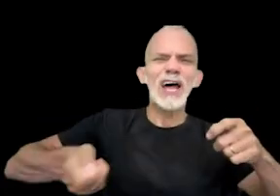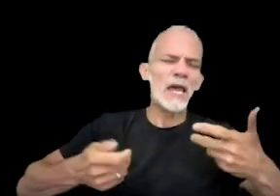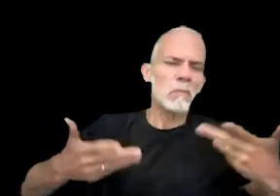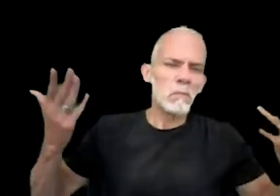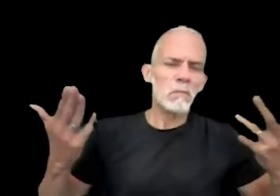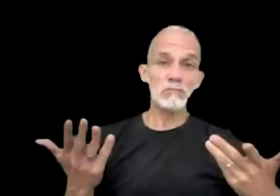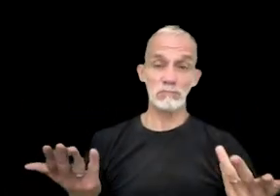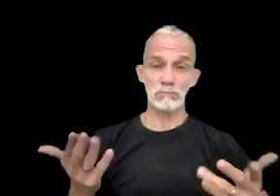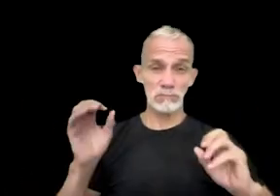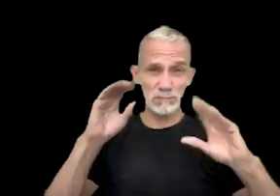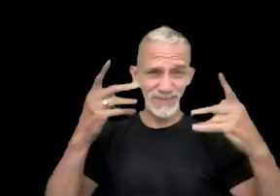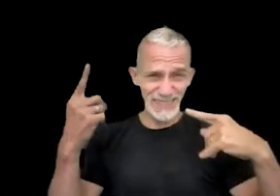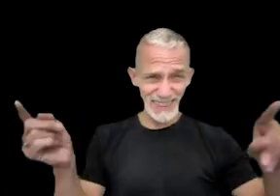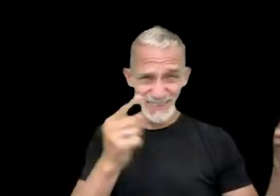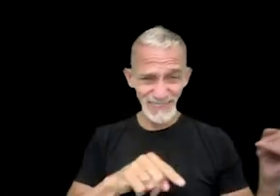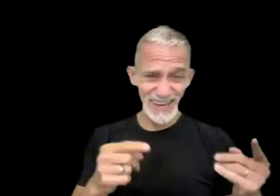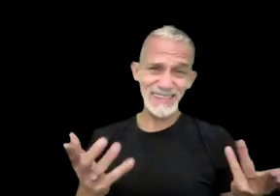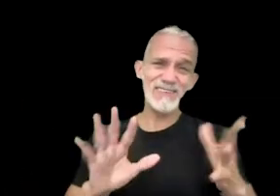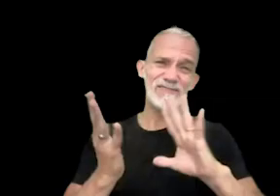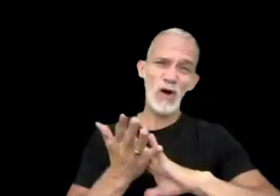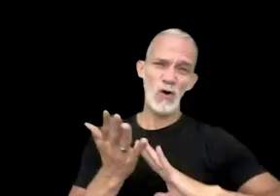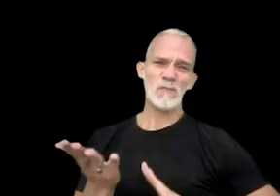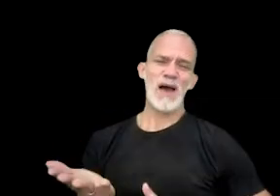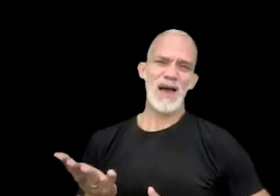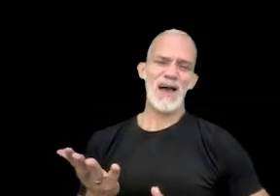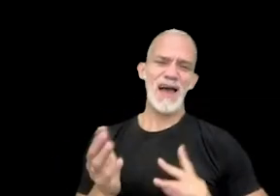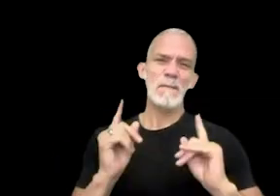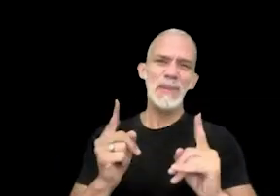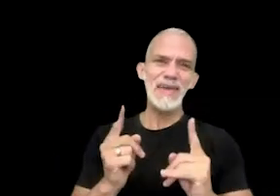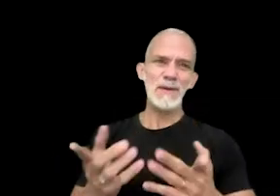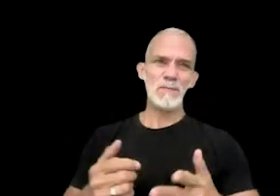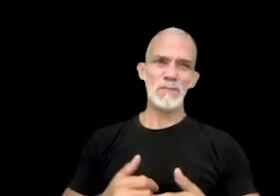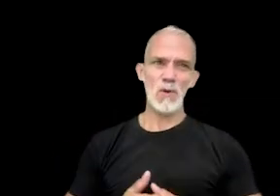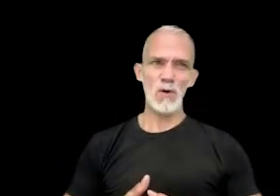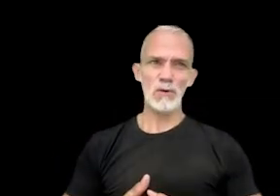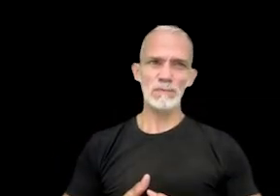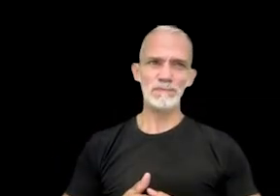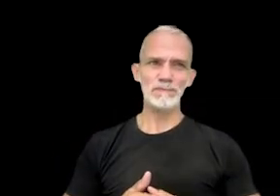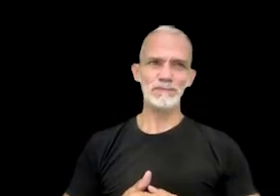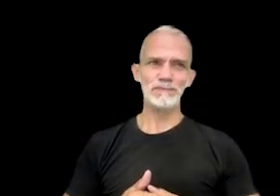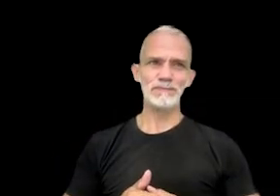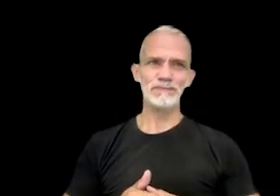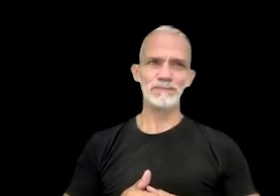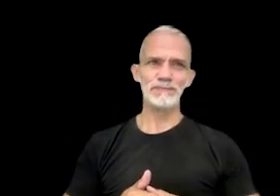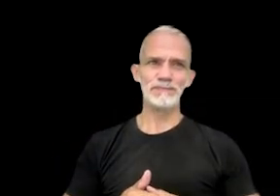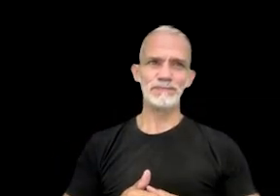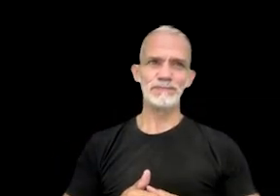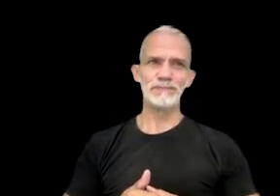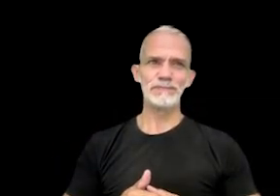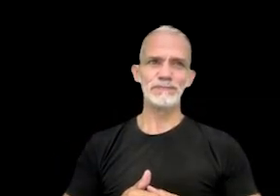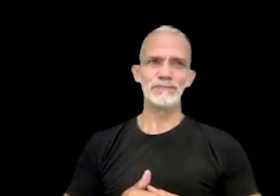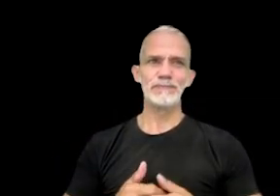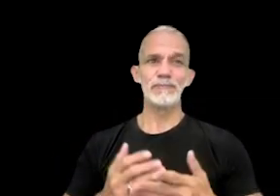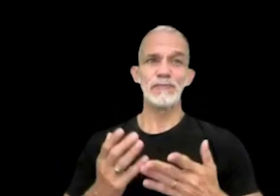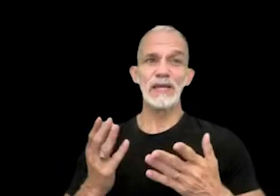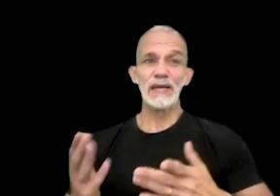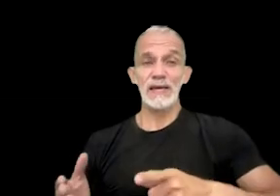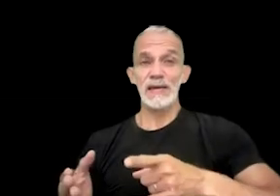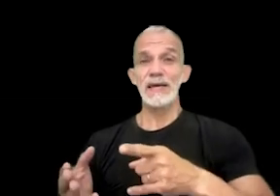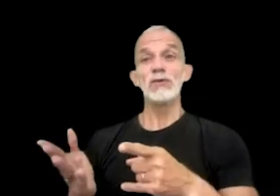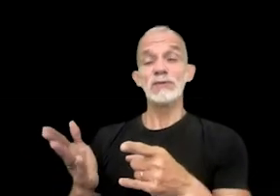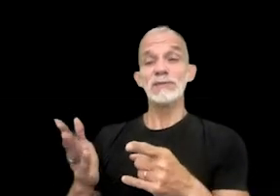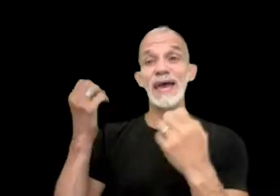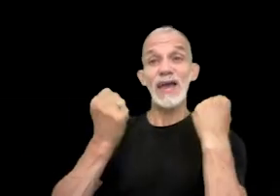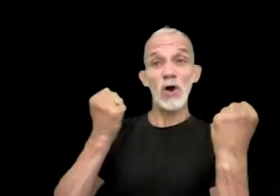¿Se visualiza la diferente focal ante el mismo hecho? En una realidad económica,